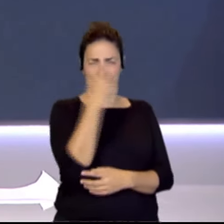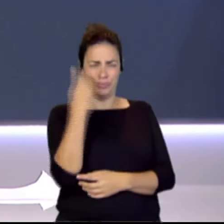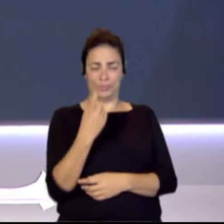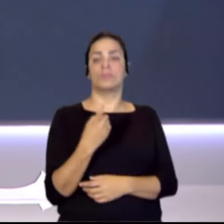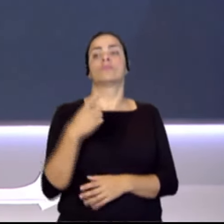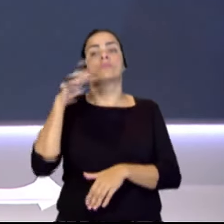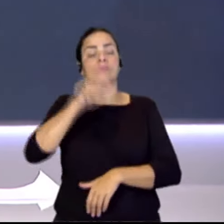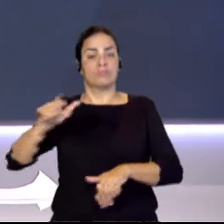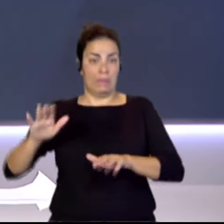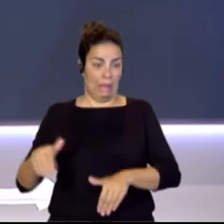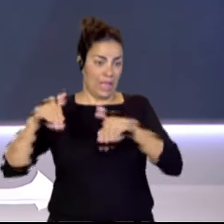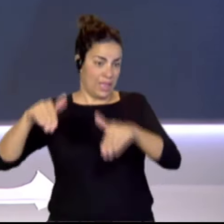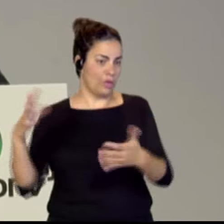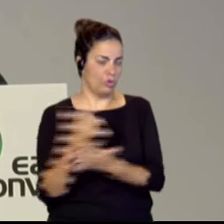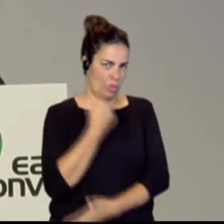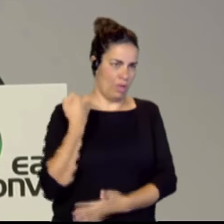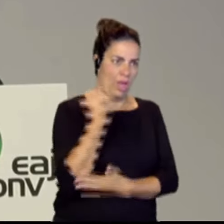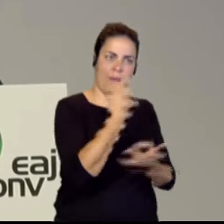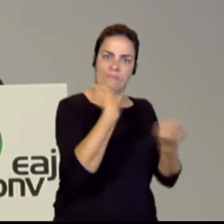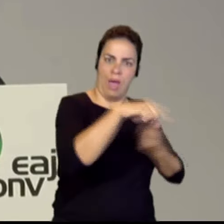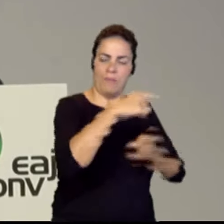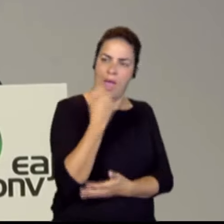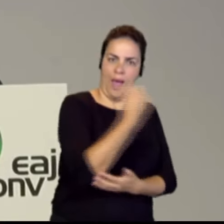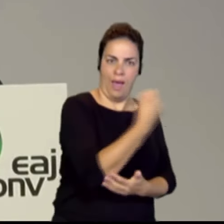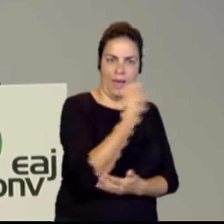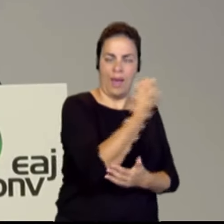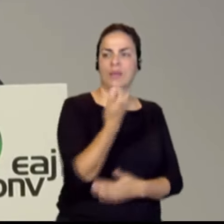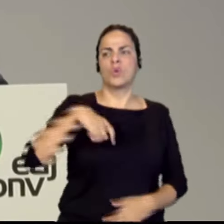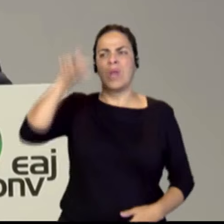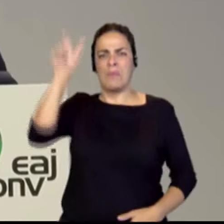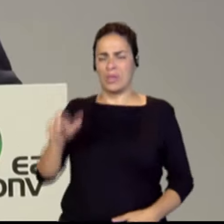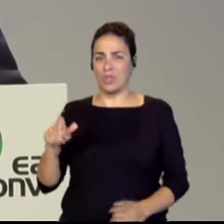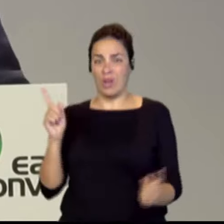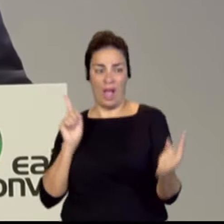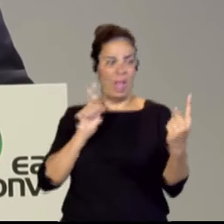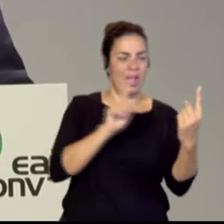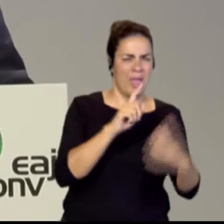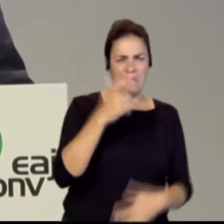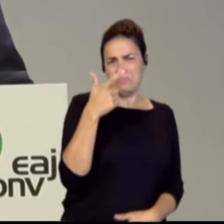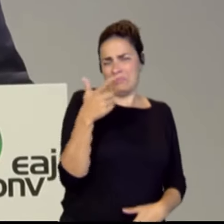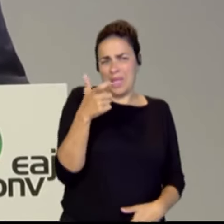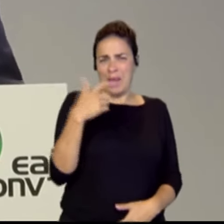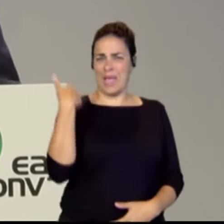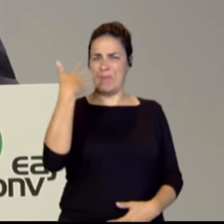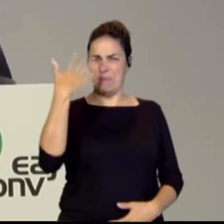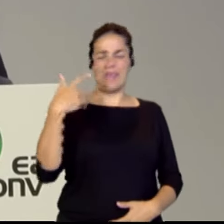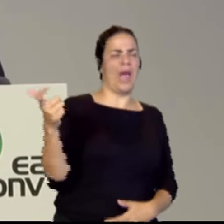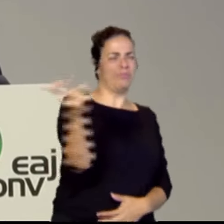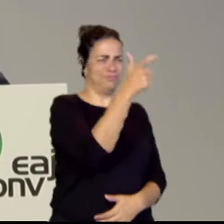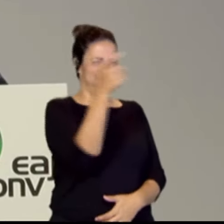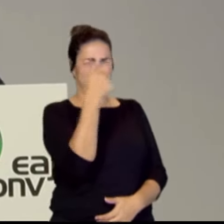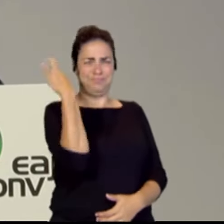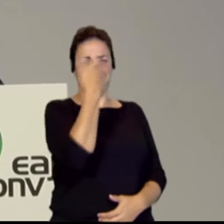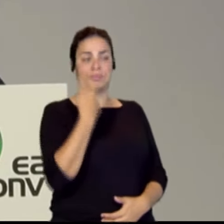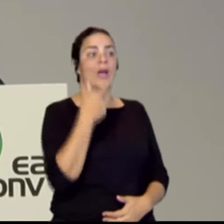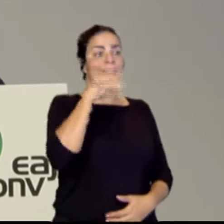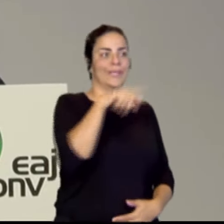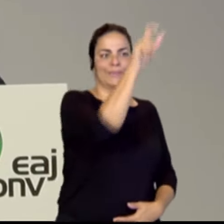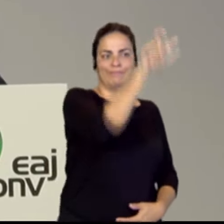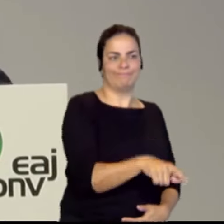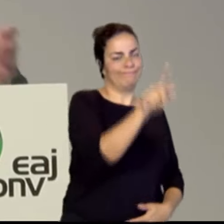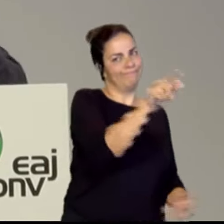de apoyo una persona se le ha acercado le ha rociado con un spray de pimienta y han tenido que llevar a Imanol